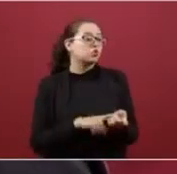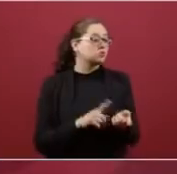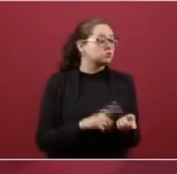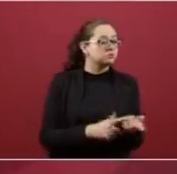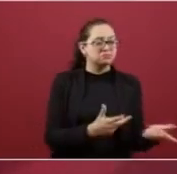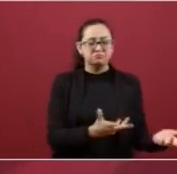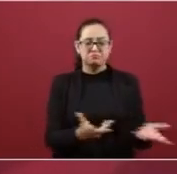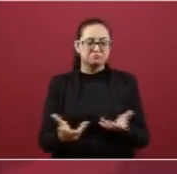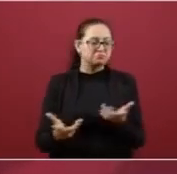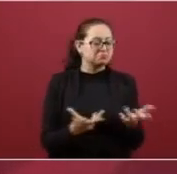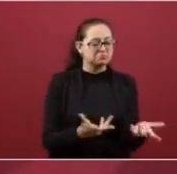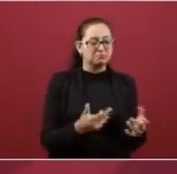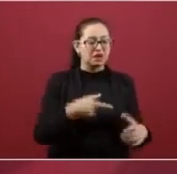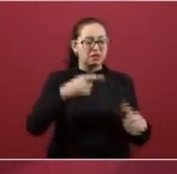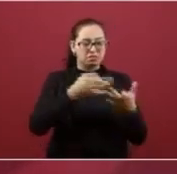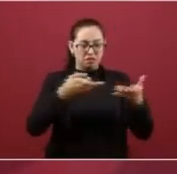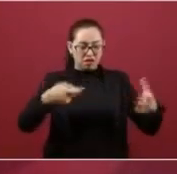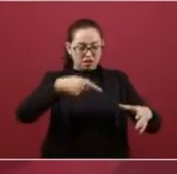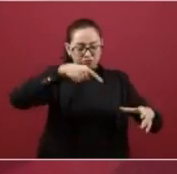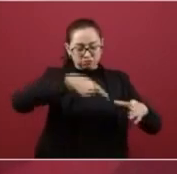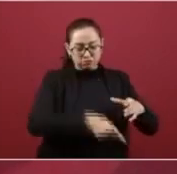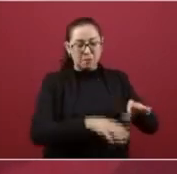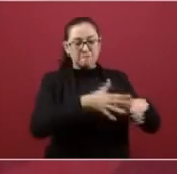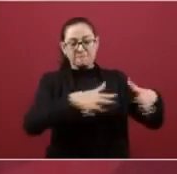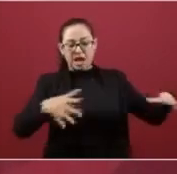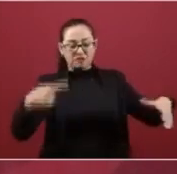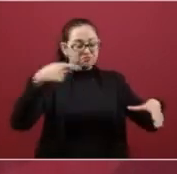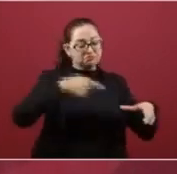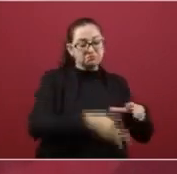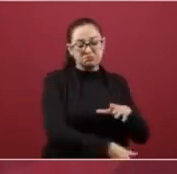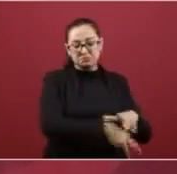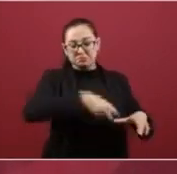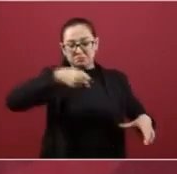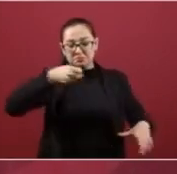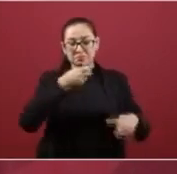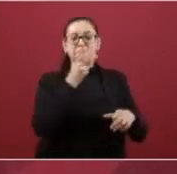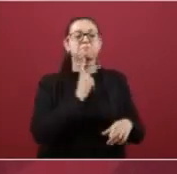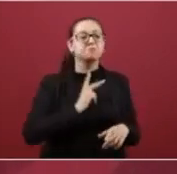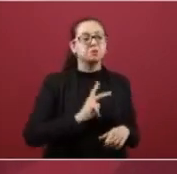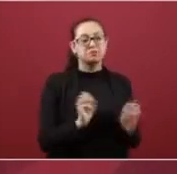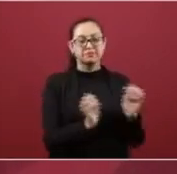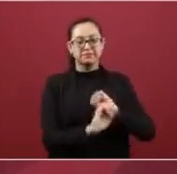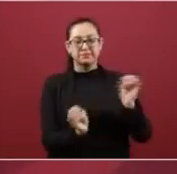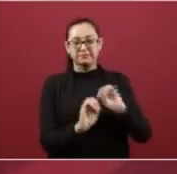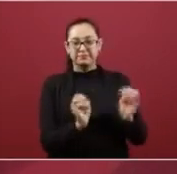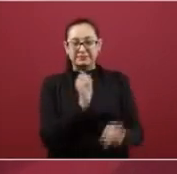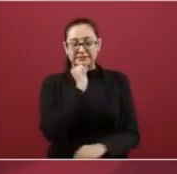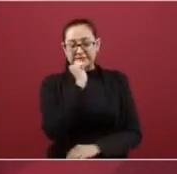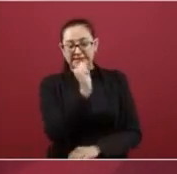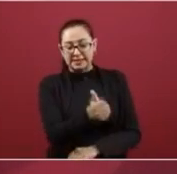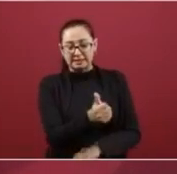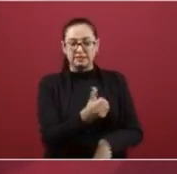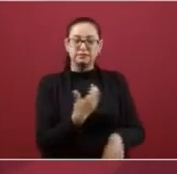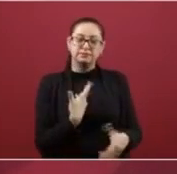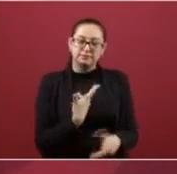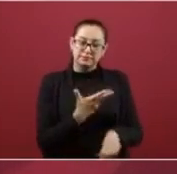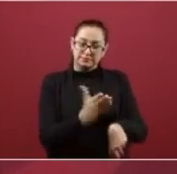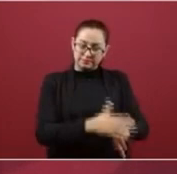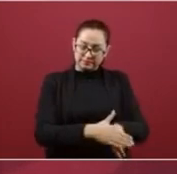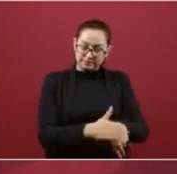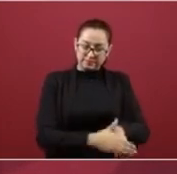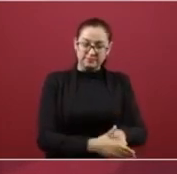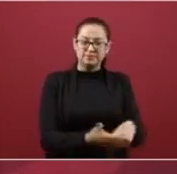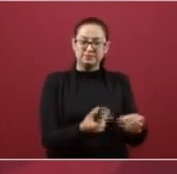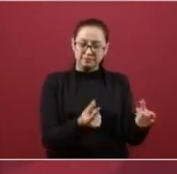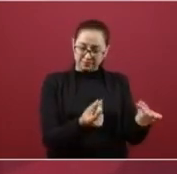El presidente Andrés Manuel López Obrador lanzó un desafío respetuoso a empresarios del sector energético. Los invitamos a que